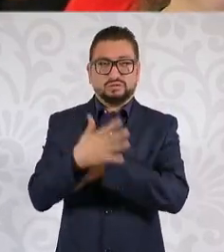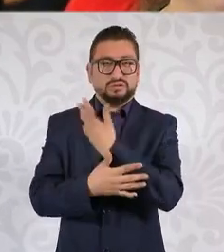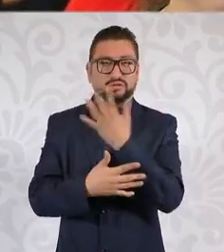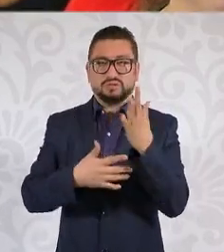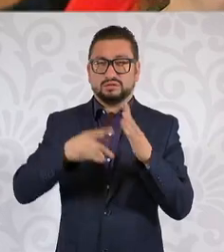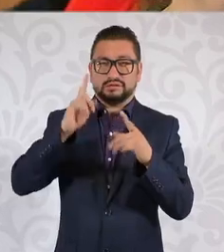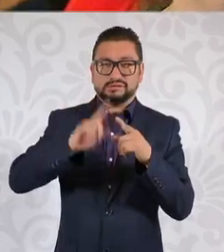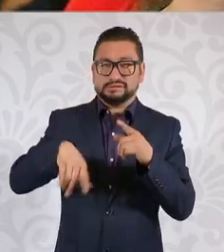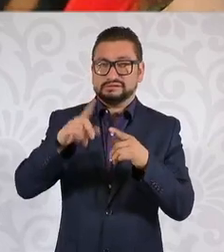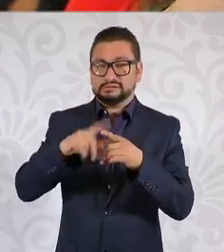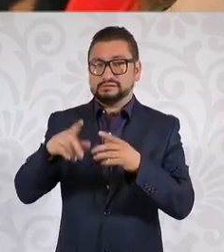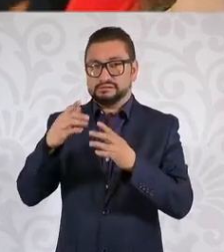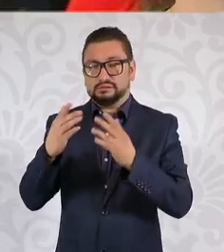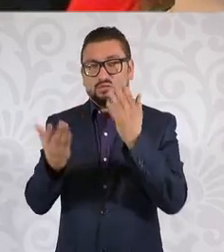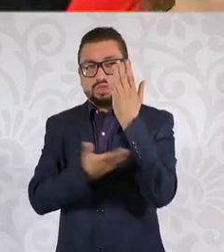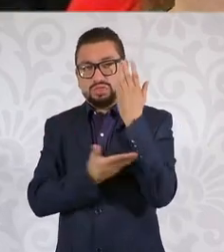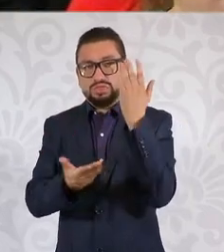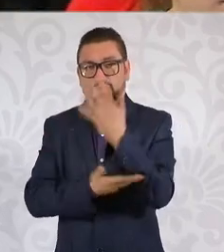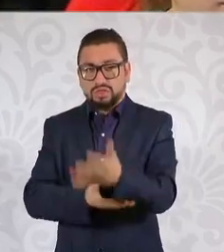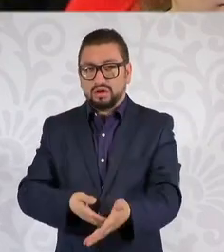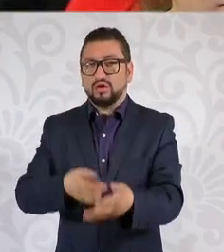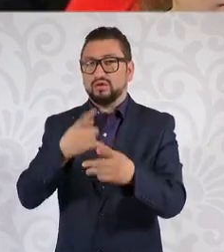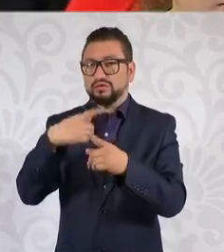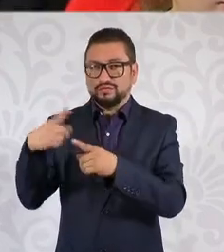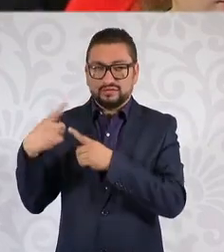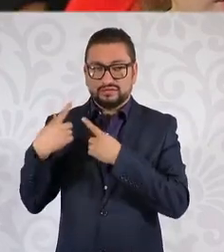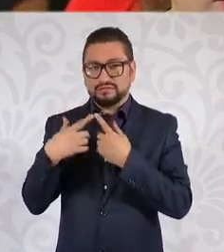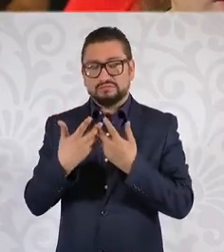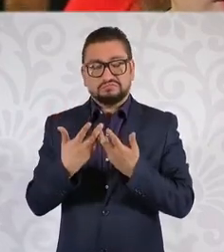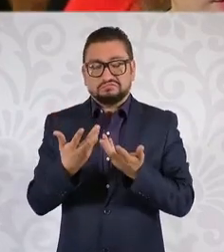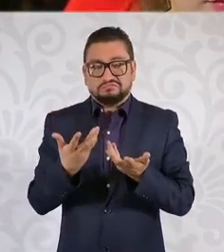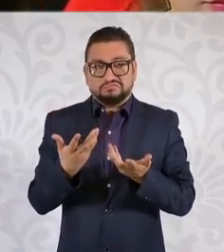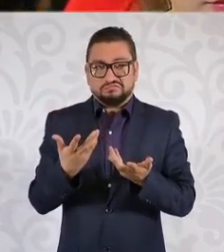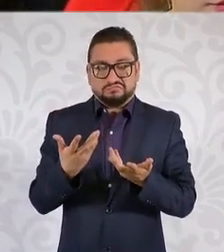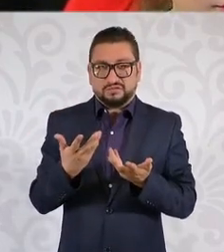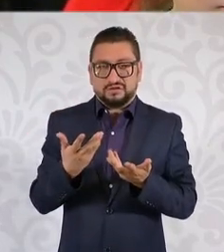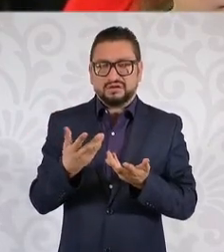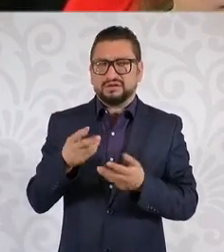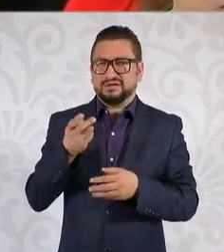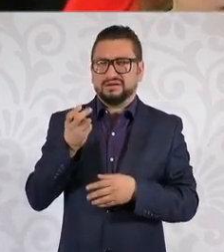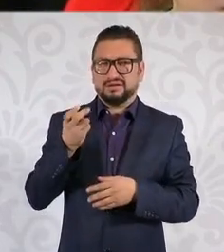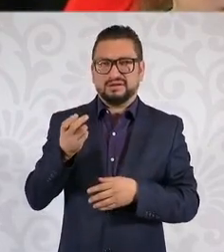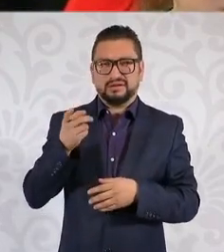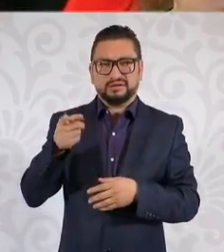deforestaciones y esas cosas que pues no tenían,